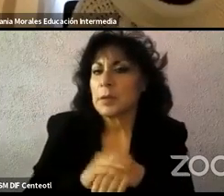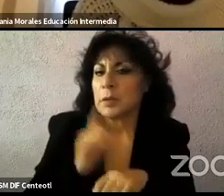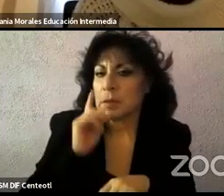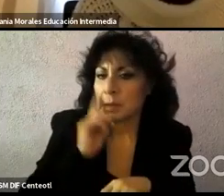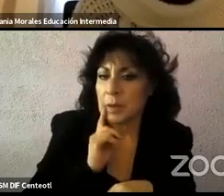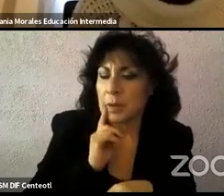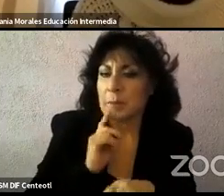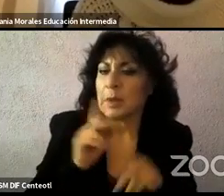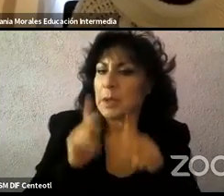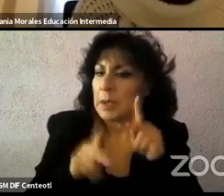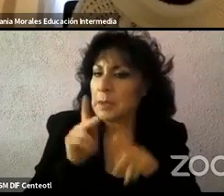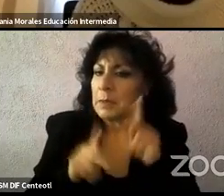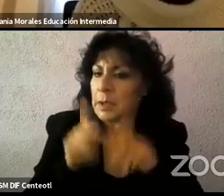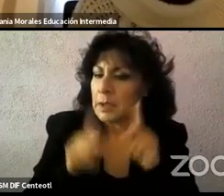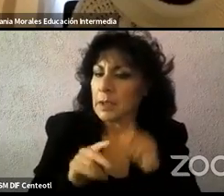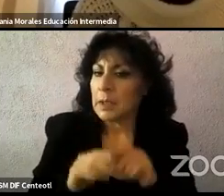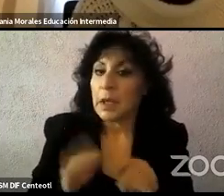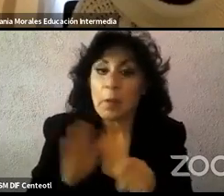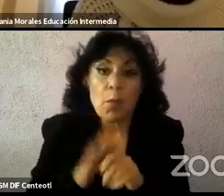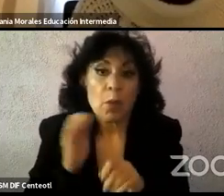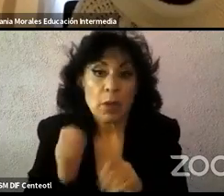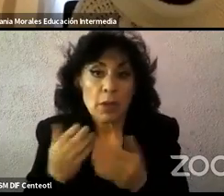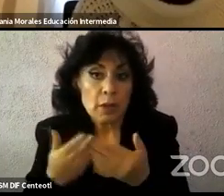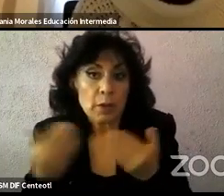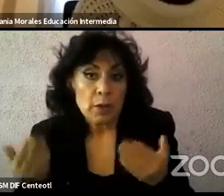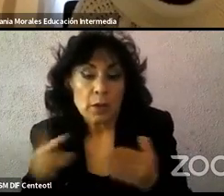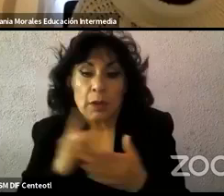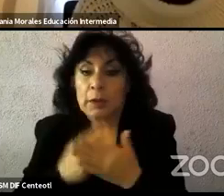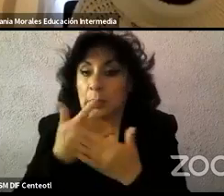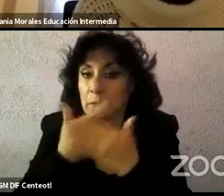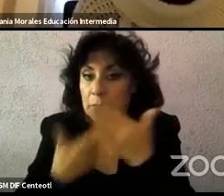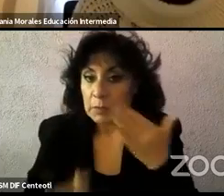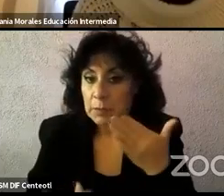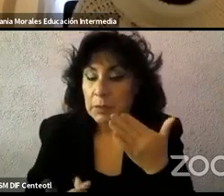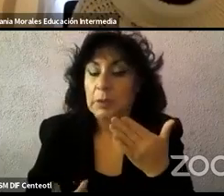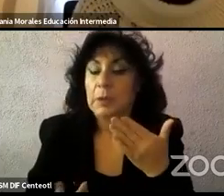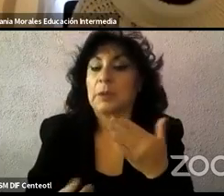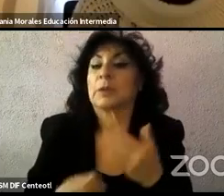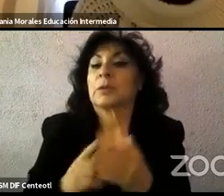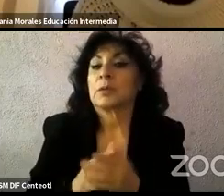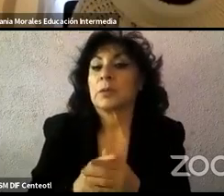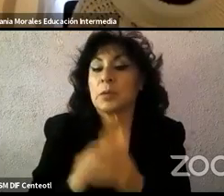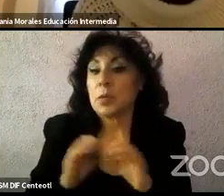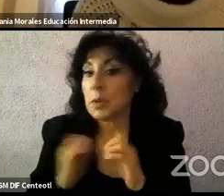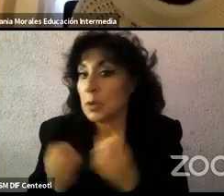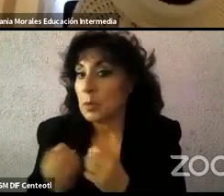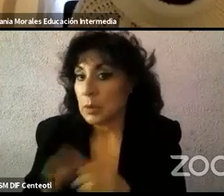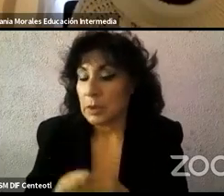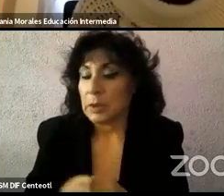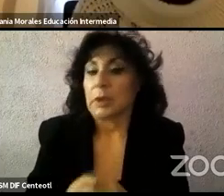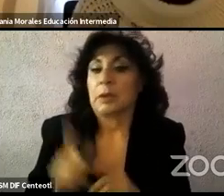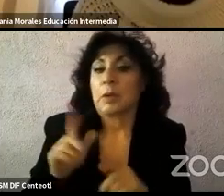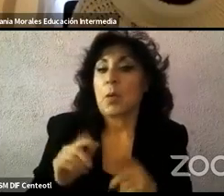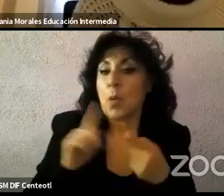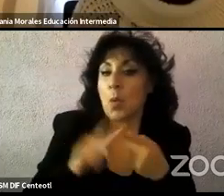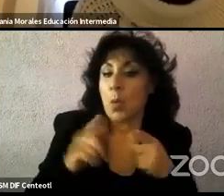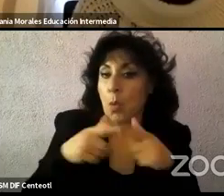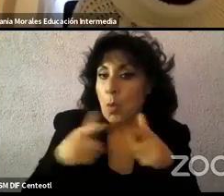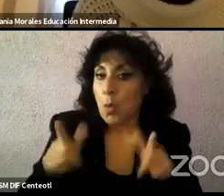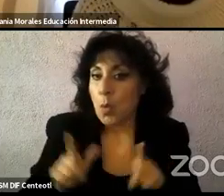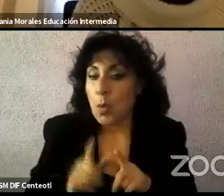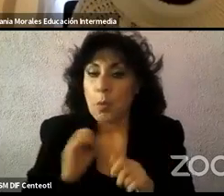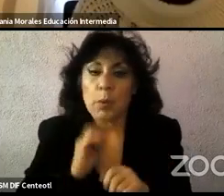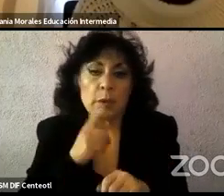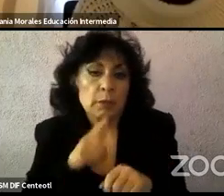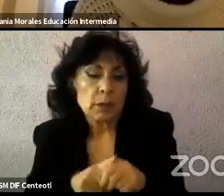toda la comunidad escolar, que son docentes. Tenemos un laboratorio especial para docentes que se ha generado algo muy lindo,